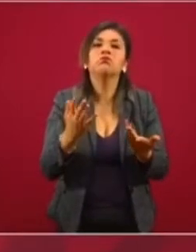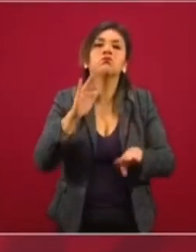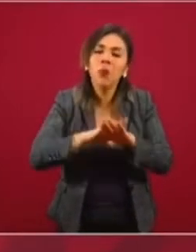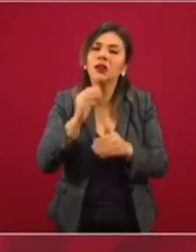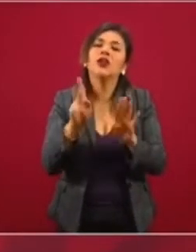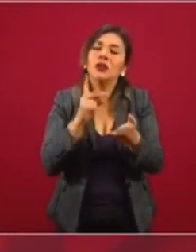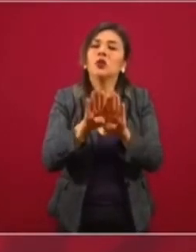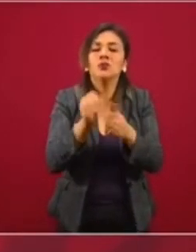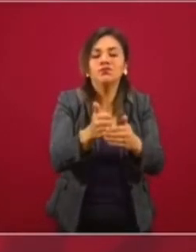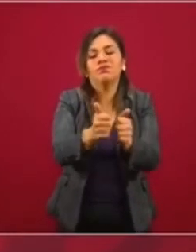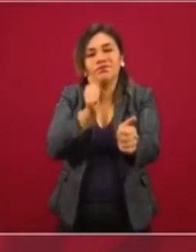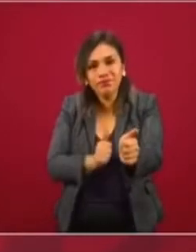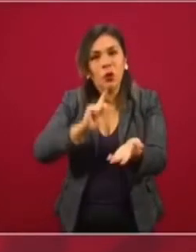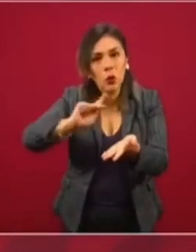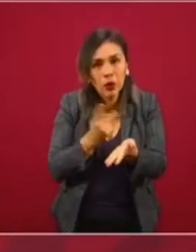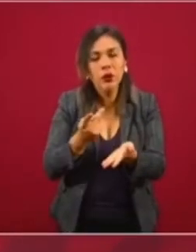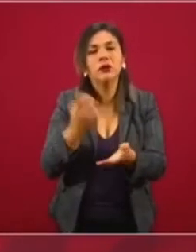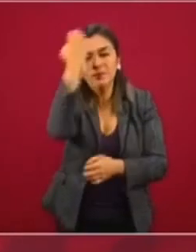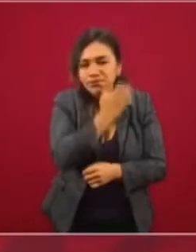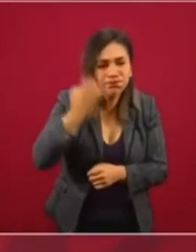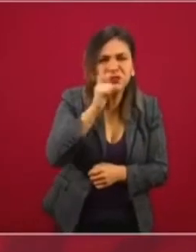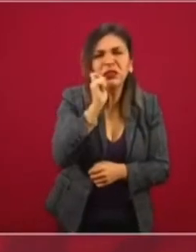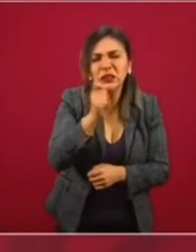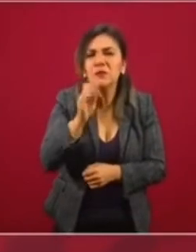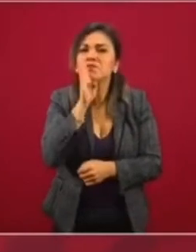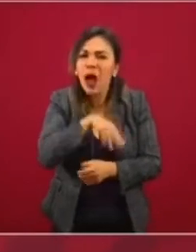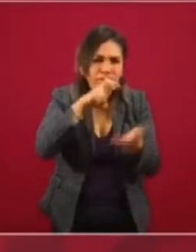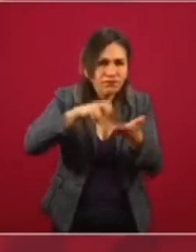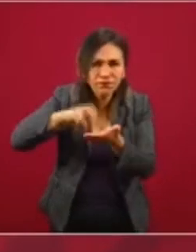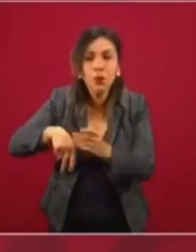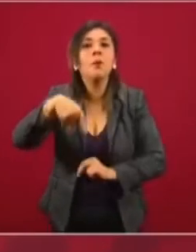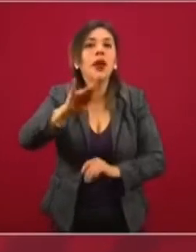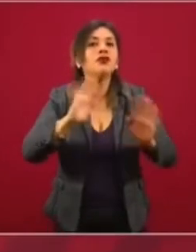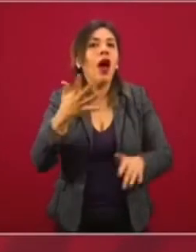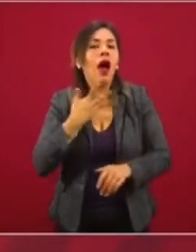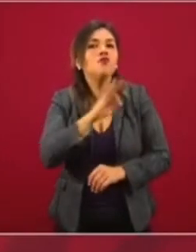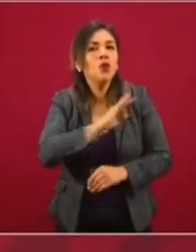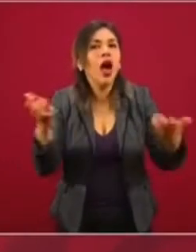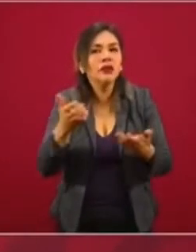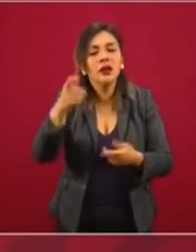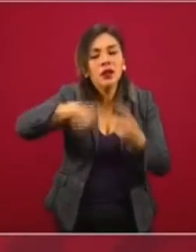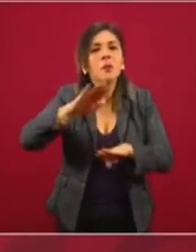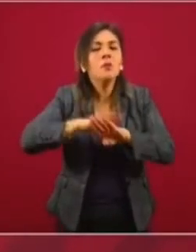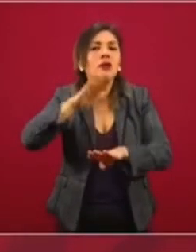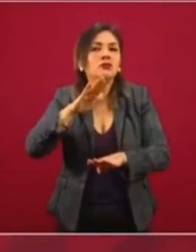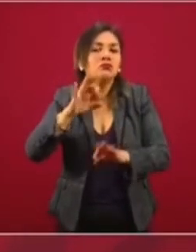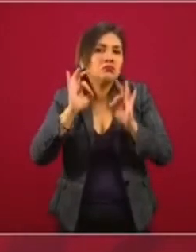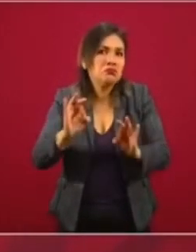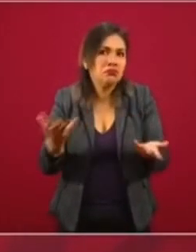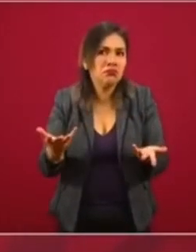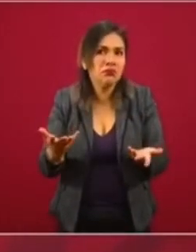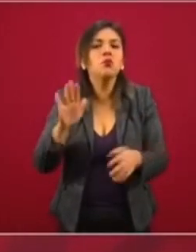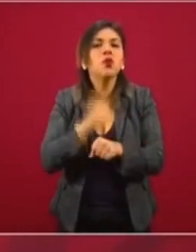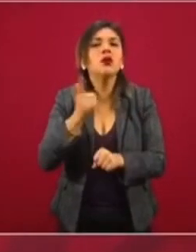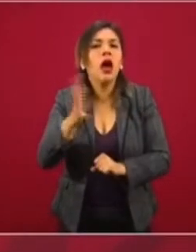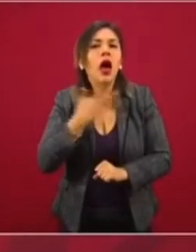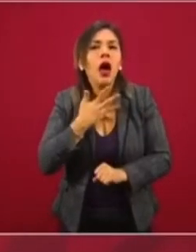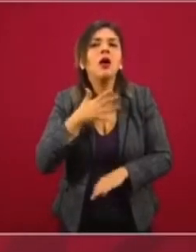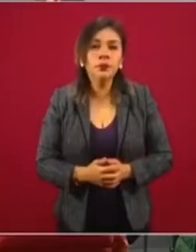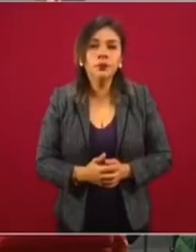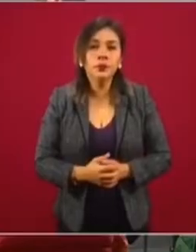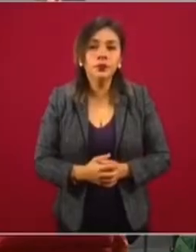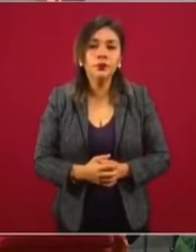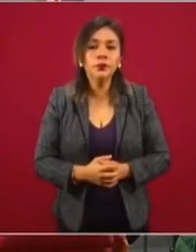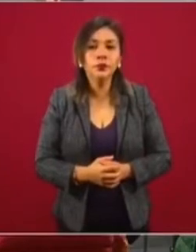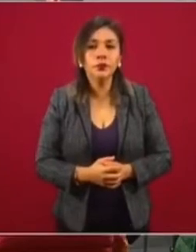damos marcha atrás, rectificamos, pero ya tenemos condiciones para hacer eso, porque ya tenemos más